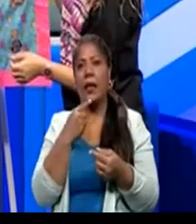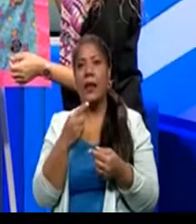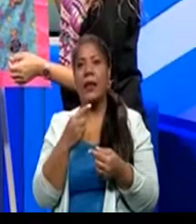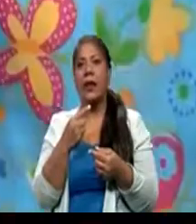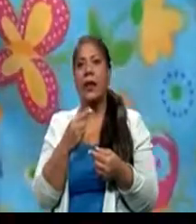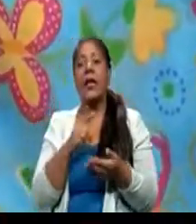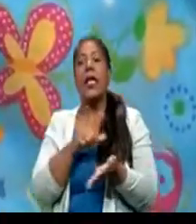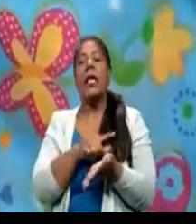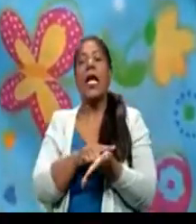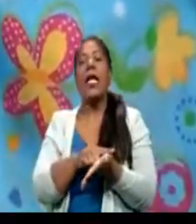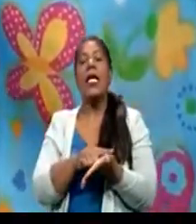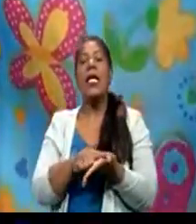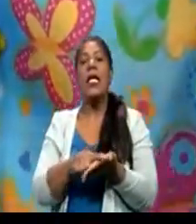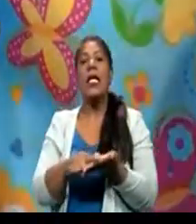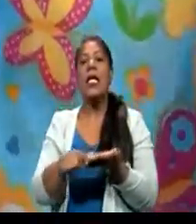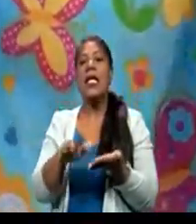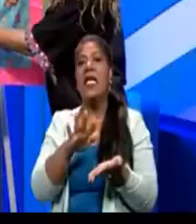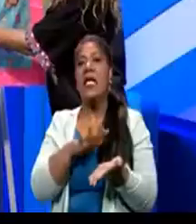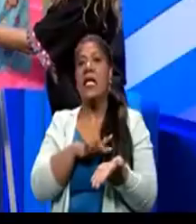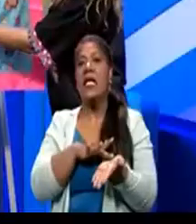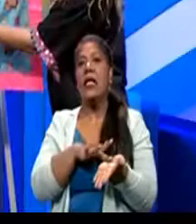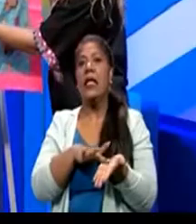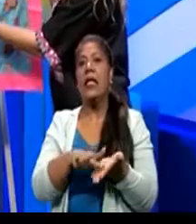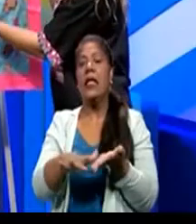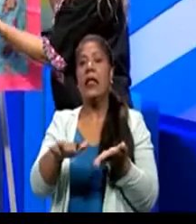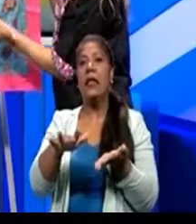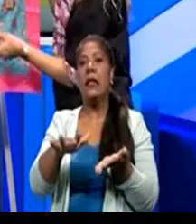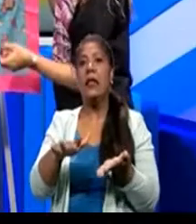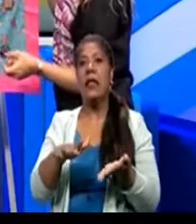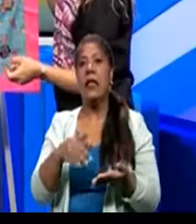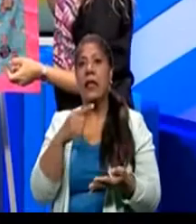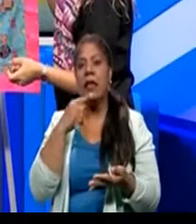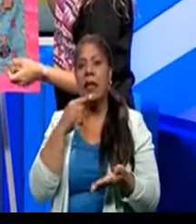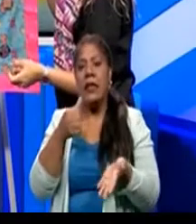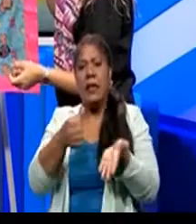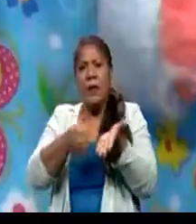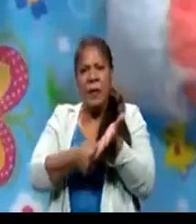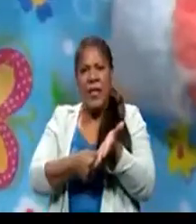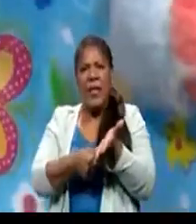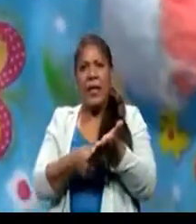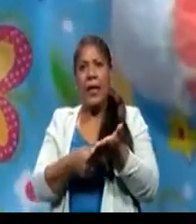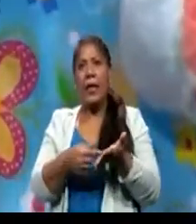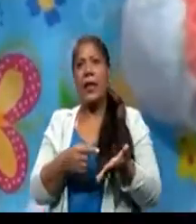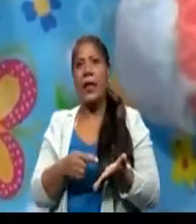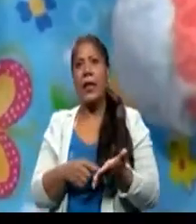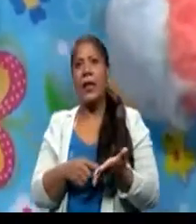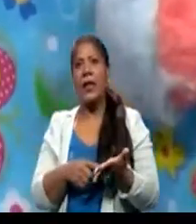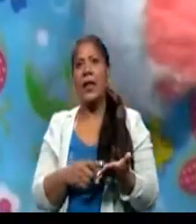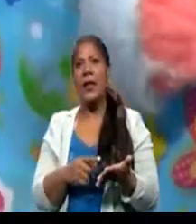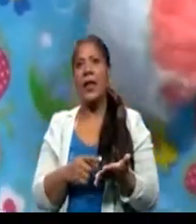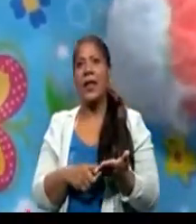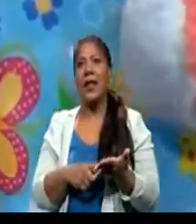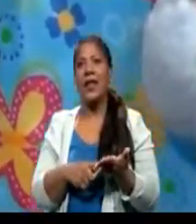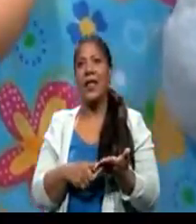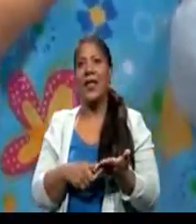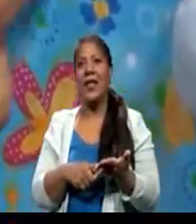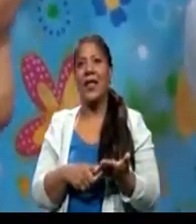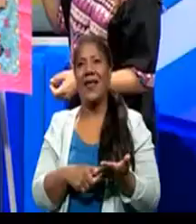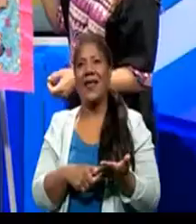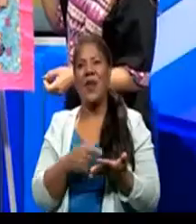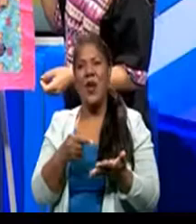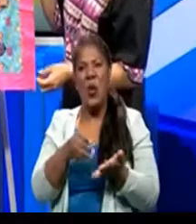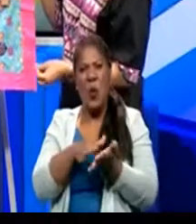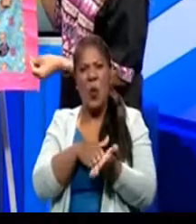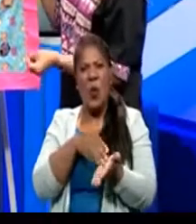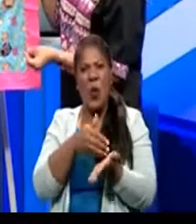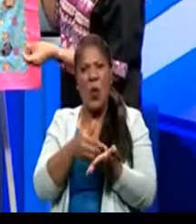un poco lisa. Lisa, excelente. ¿Y esta? Le invito a que hunda bien ese dedito ahí. Es como, parece goma,